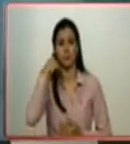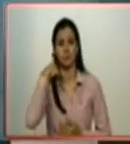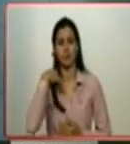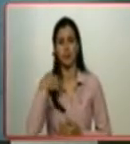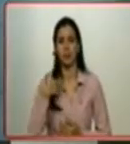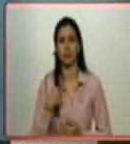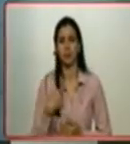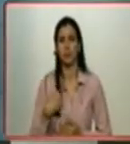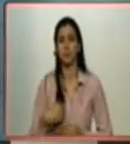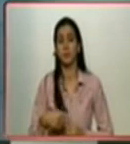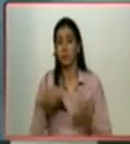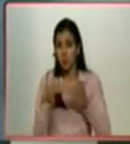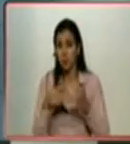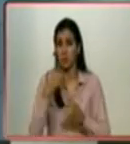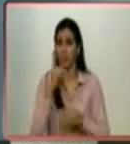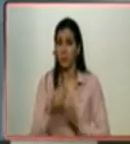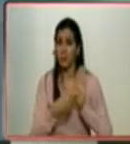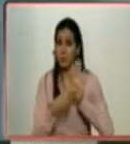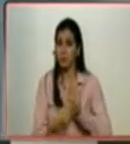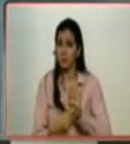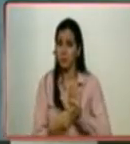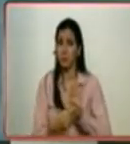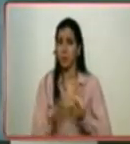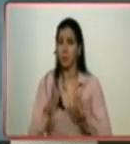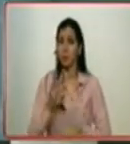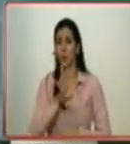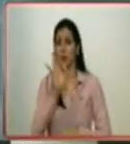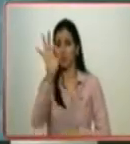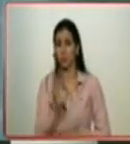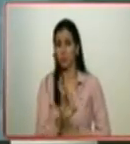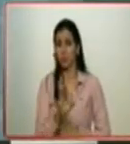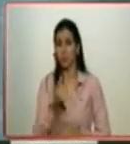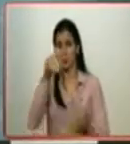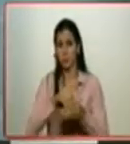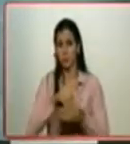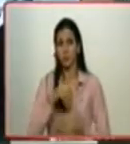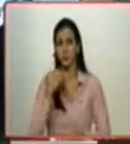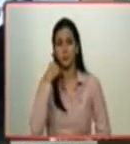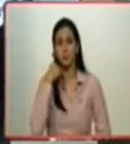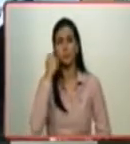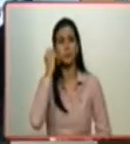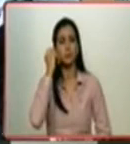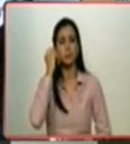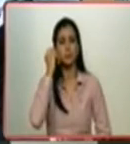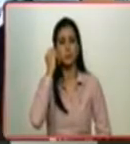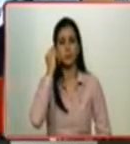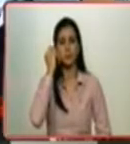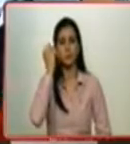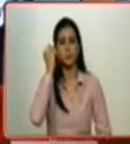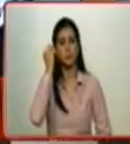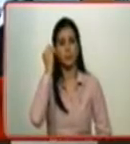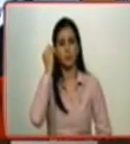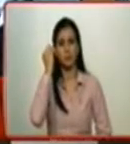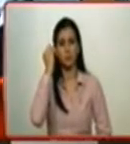que las toldas políticas deben presentar como mínimo un 40% de mujeres. Creemos que es una decisión correcta,